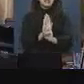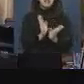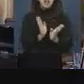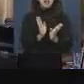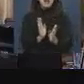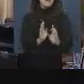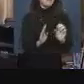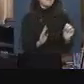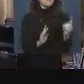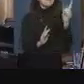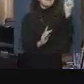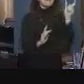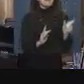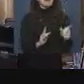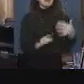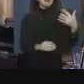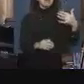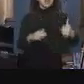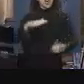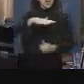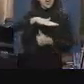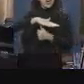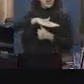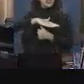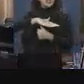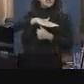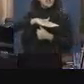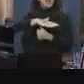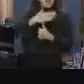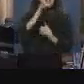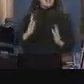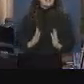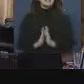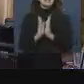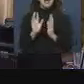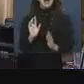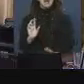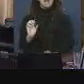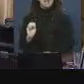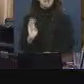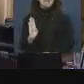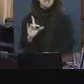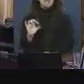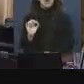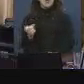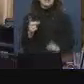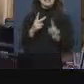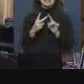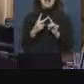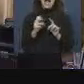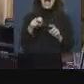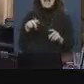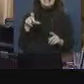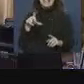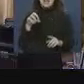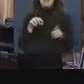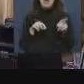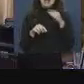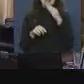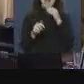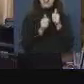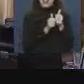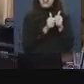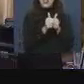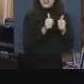la primera de ellas ha sido una destacada concejal de la comuna de San Pablo y Don anselmo ha sido Sin lugar a dudas también un